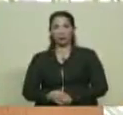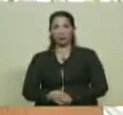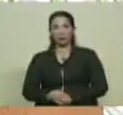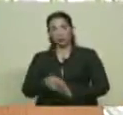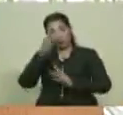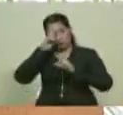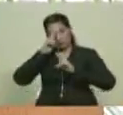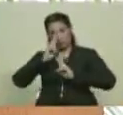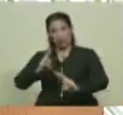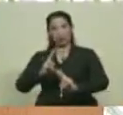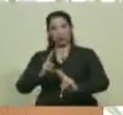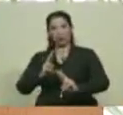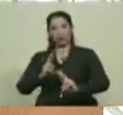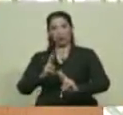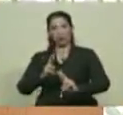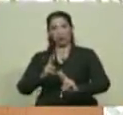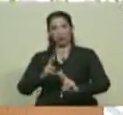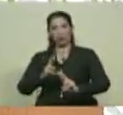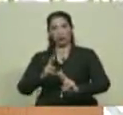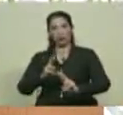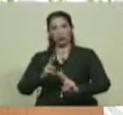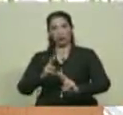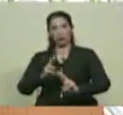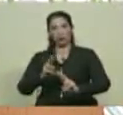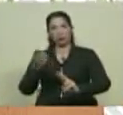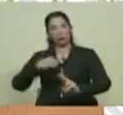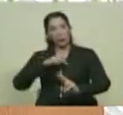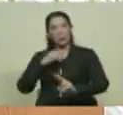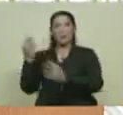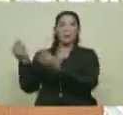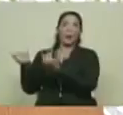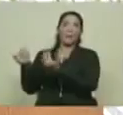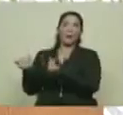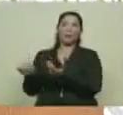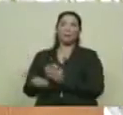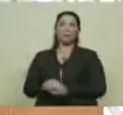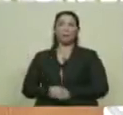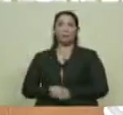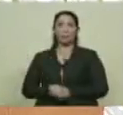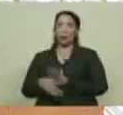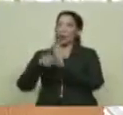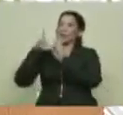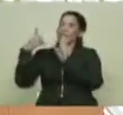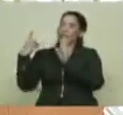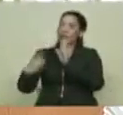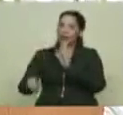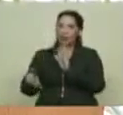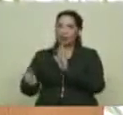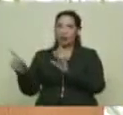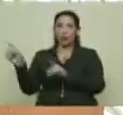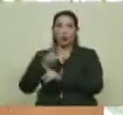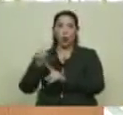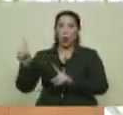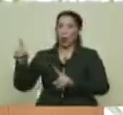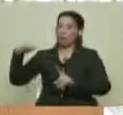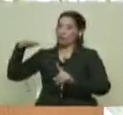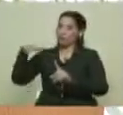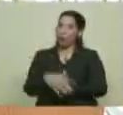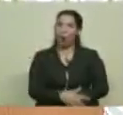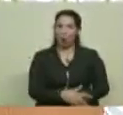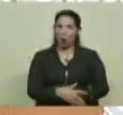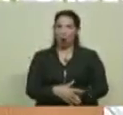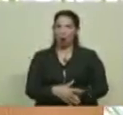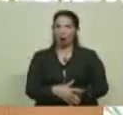respeto. Hemos reclamado el derecho a la no injerencia de ningún país en los asuntos